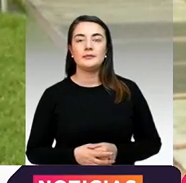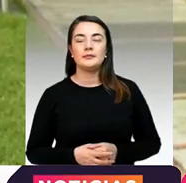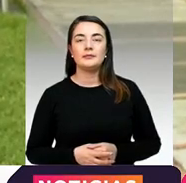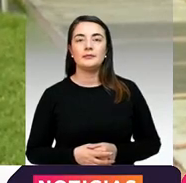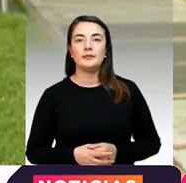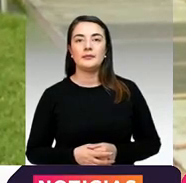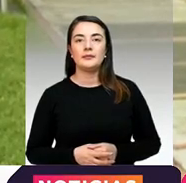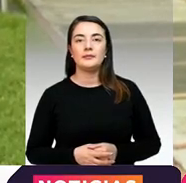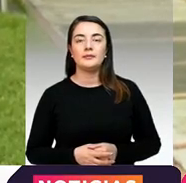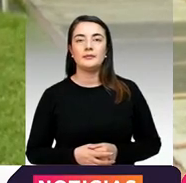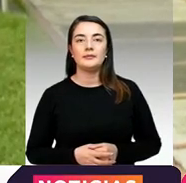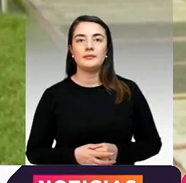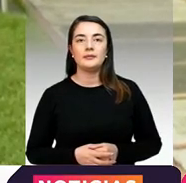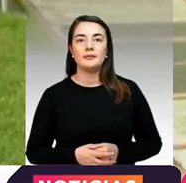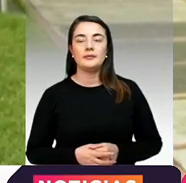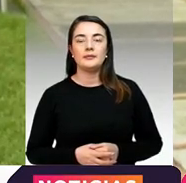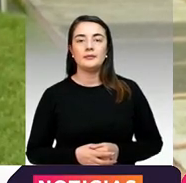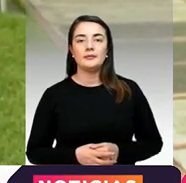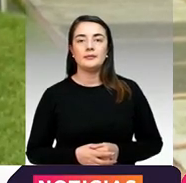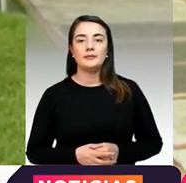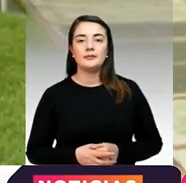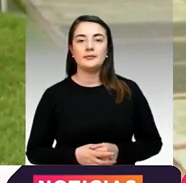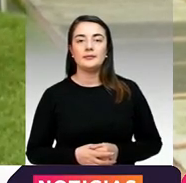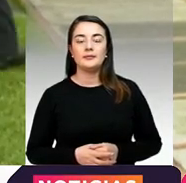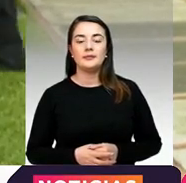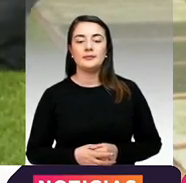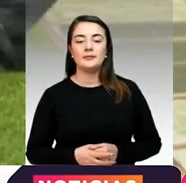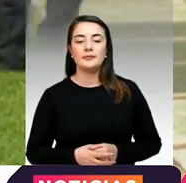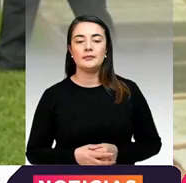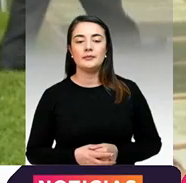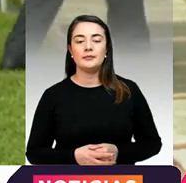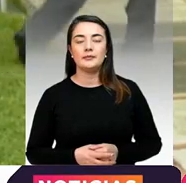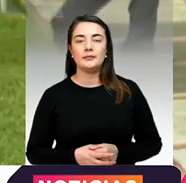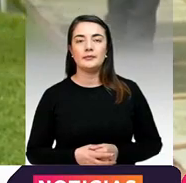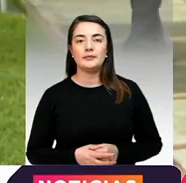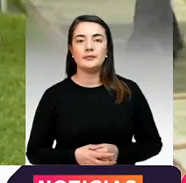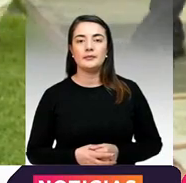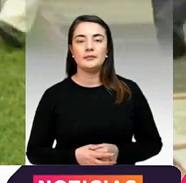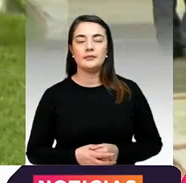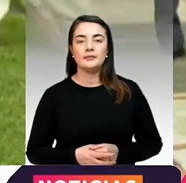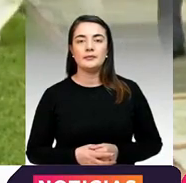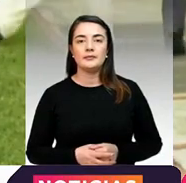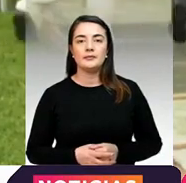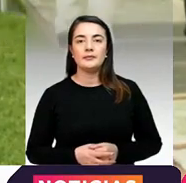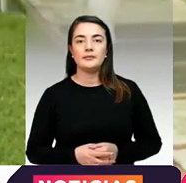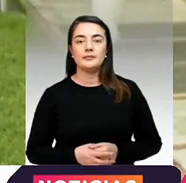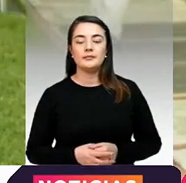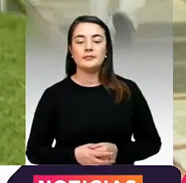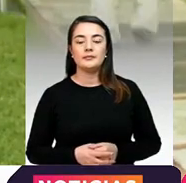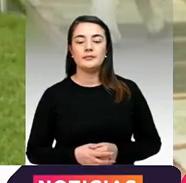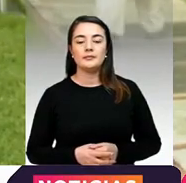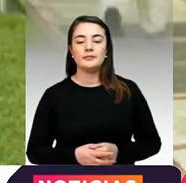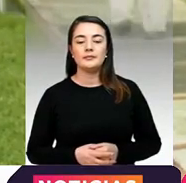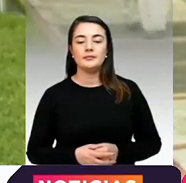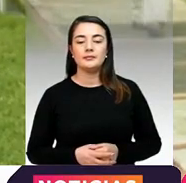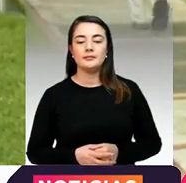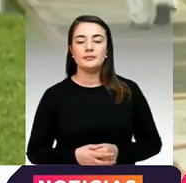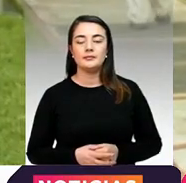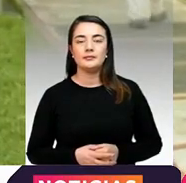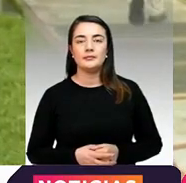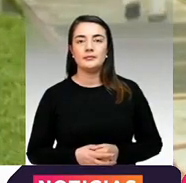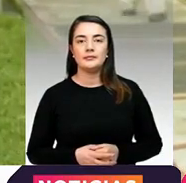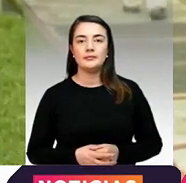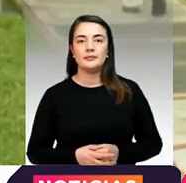que recargan baterías, que se preparan justamente para la gran movilización del día de mañana, del paro nacional, y pues también han salido